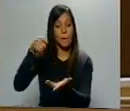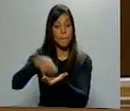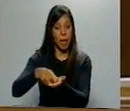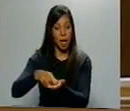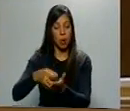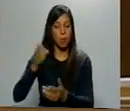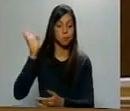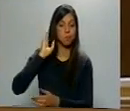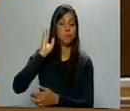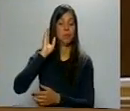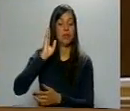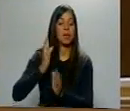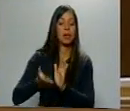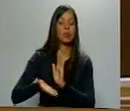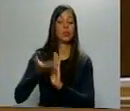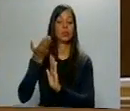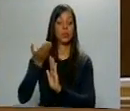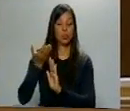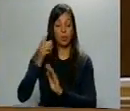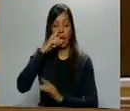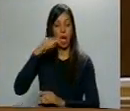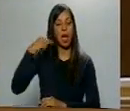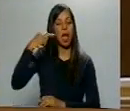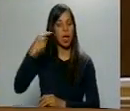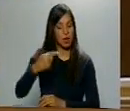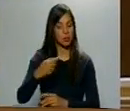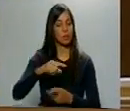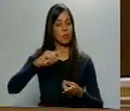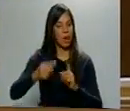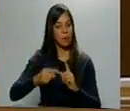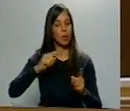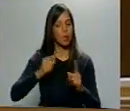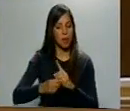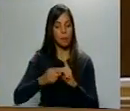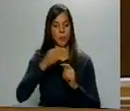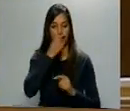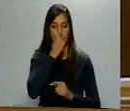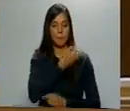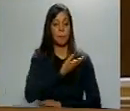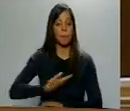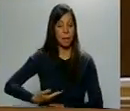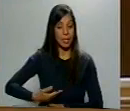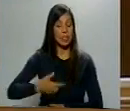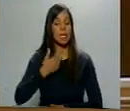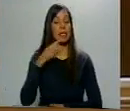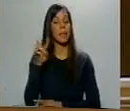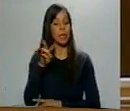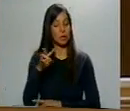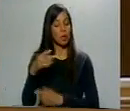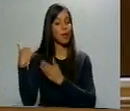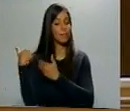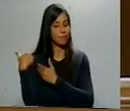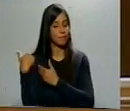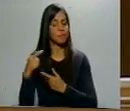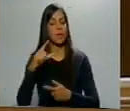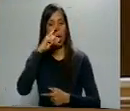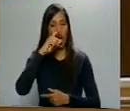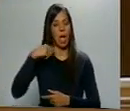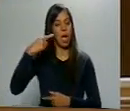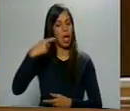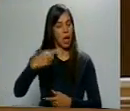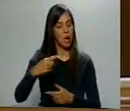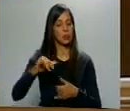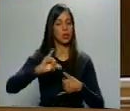cálculo anualmente y se le da la facultad y la potestad para este ajuste al Ejecutivo Nacional. Así que esta es una ley que tiene